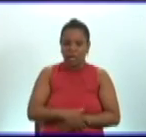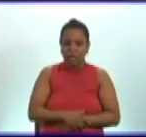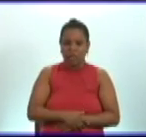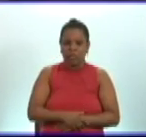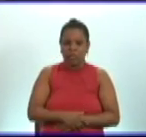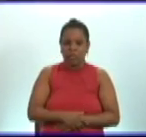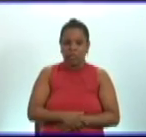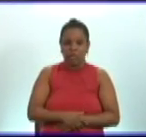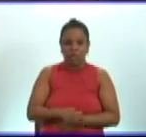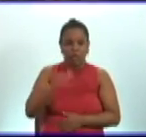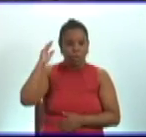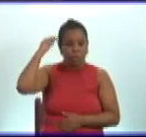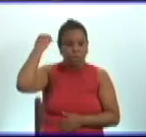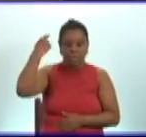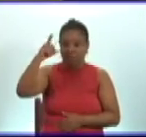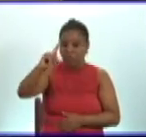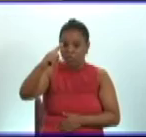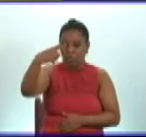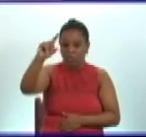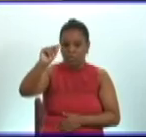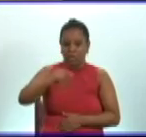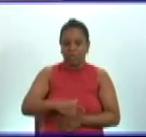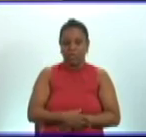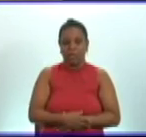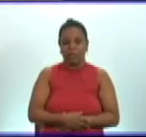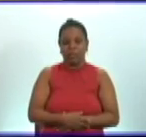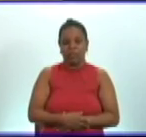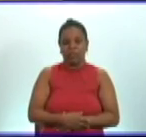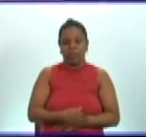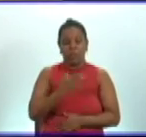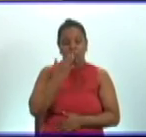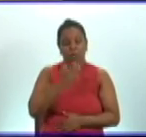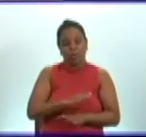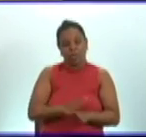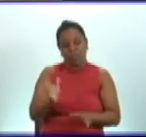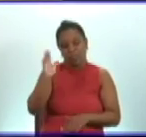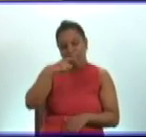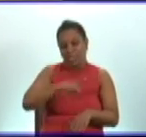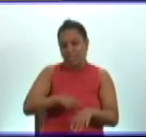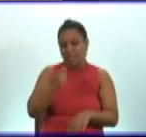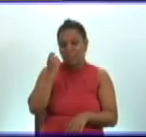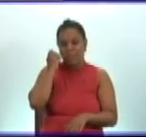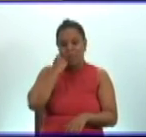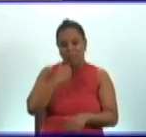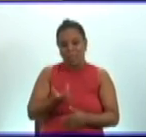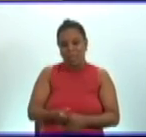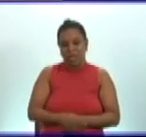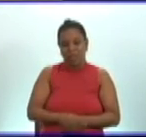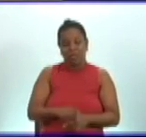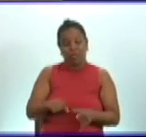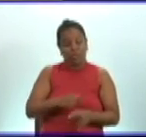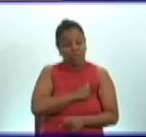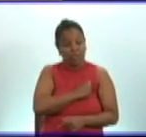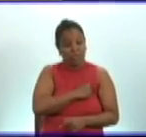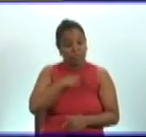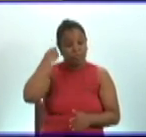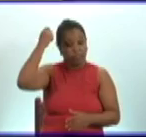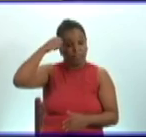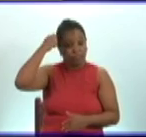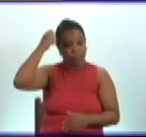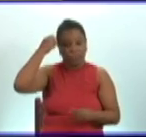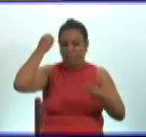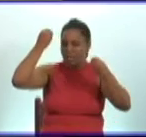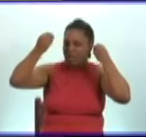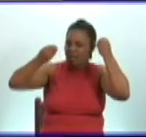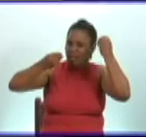Comisario, no se vaya. Bueno, ya no tenemos tiempo para más. Yo creo que las imágenes pues también nos hagan reflexionar sobre